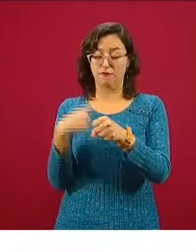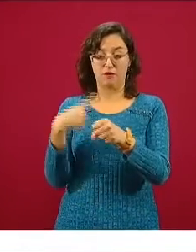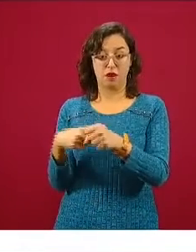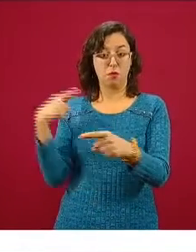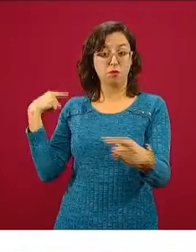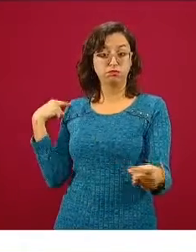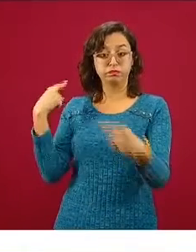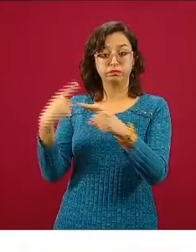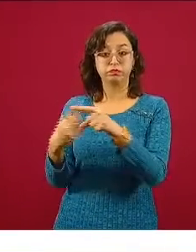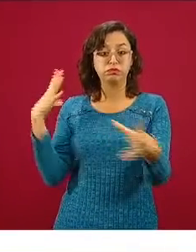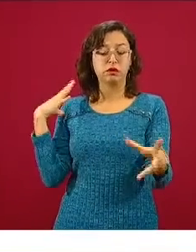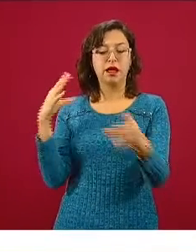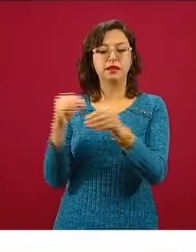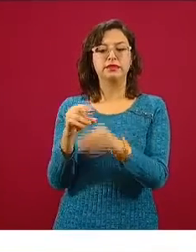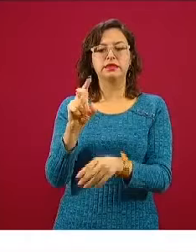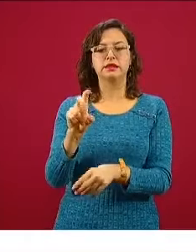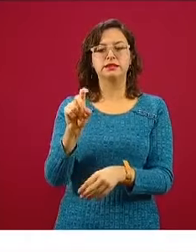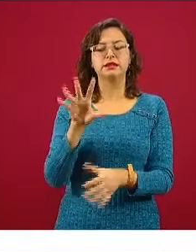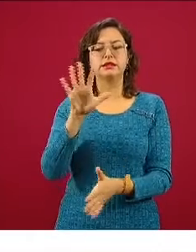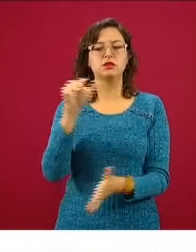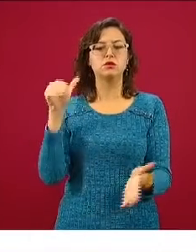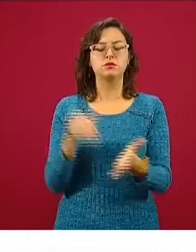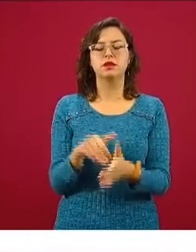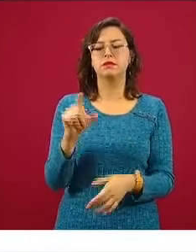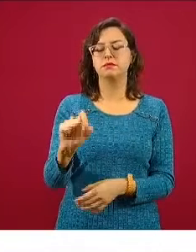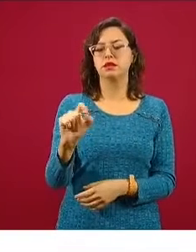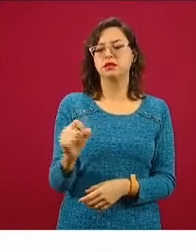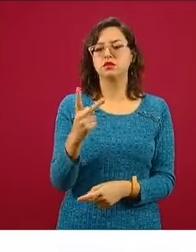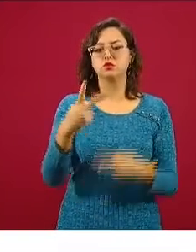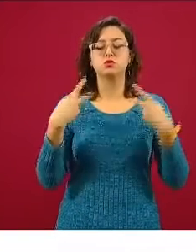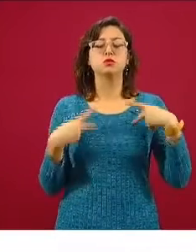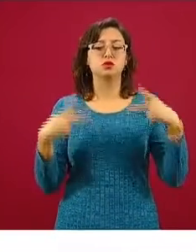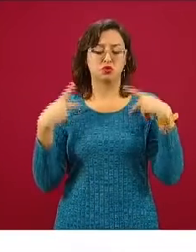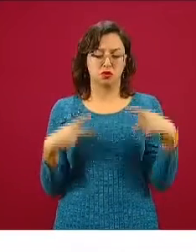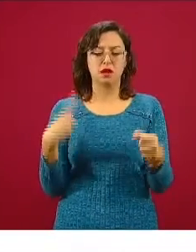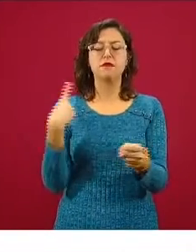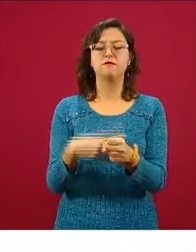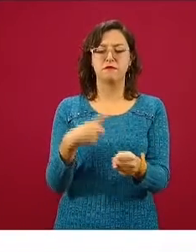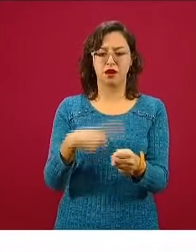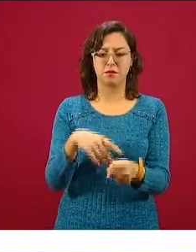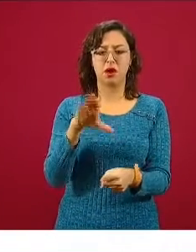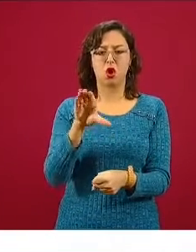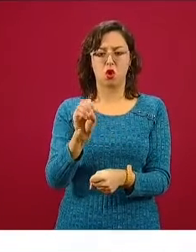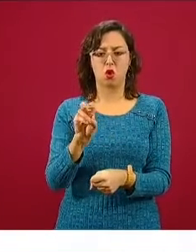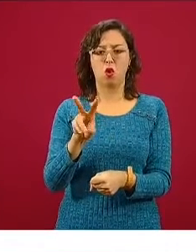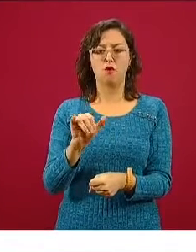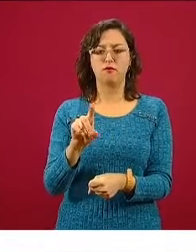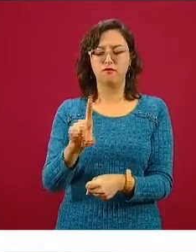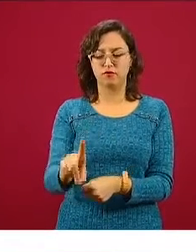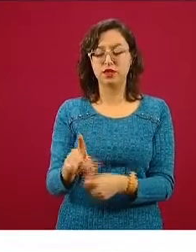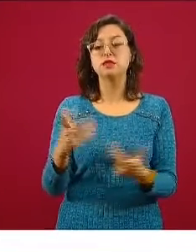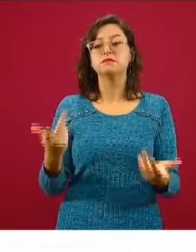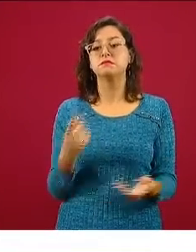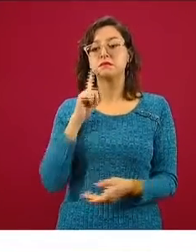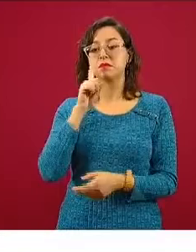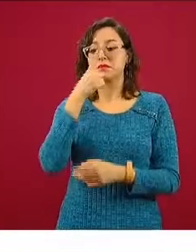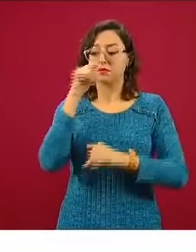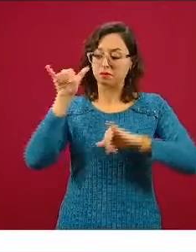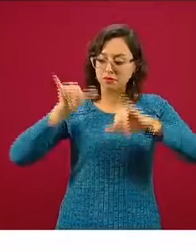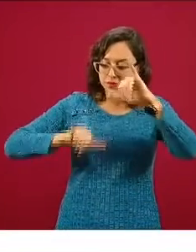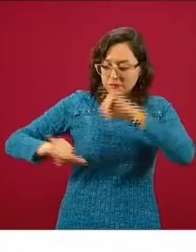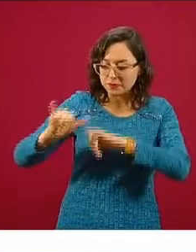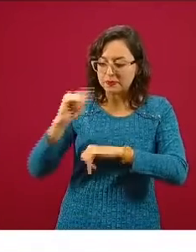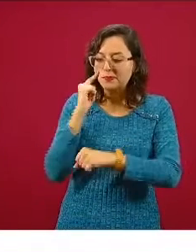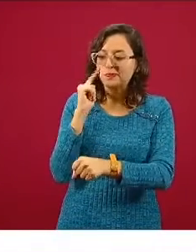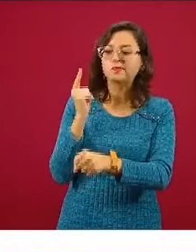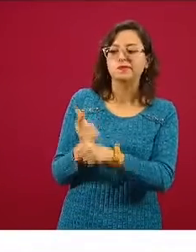registrado ya 35.022 personas que en algún momento tuvieron COVID, y este fue confirmado por laboratorio. Sin